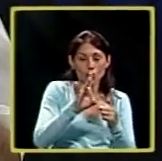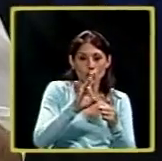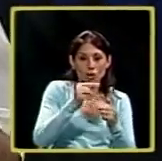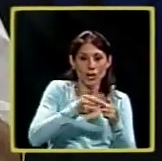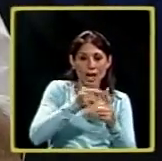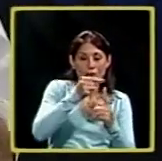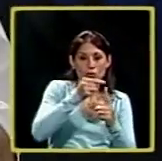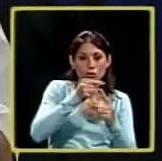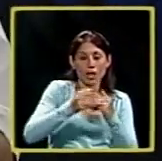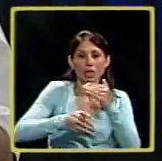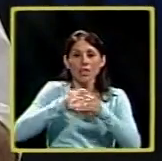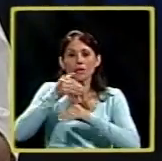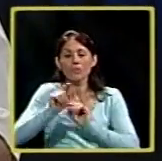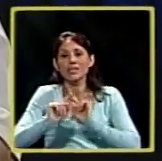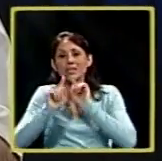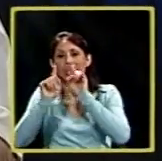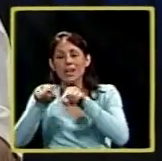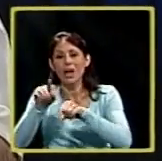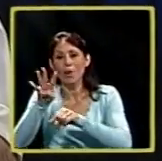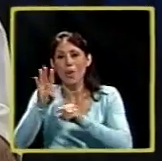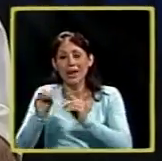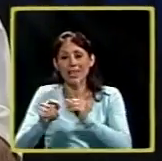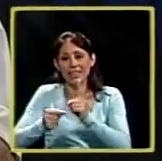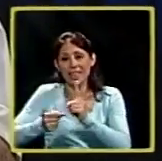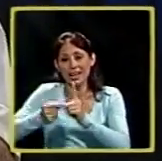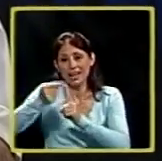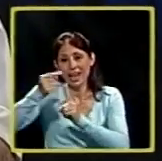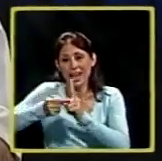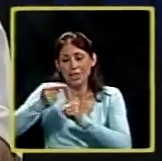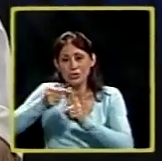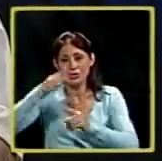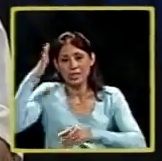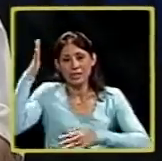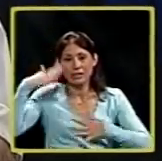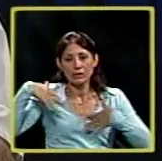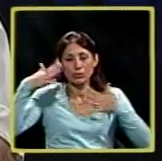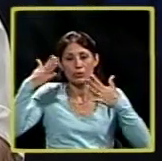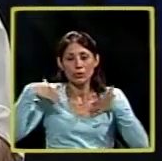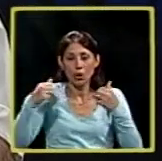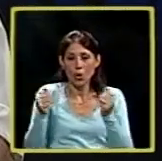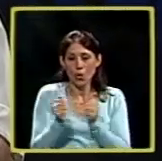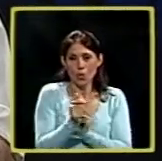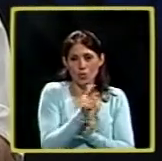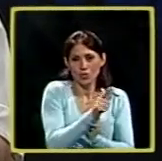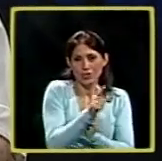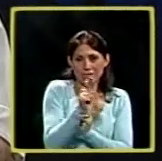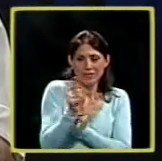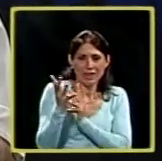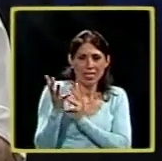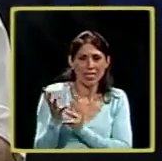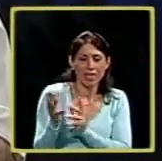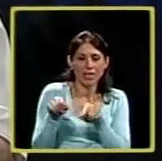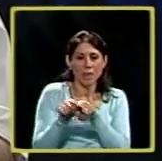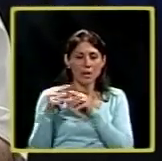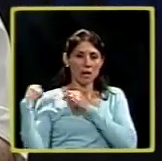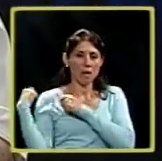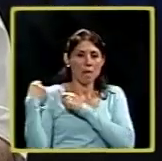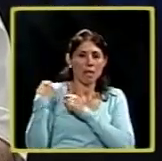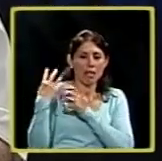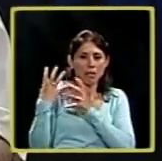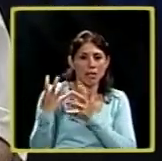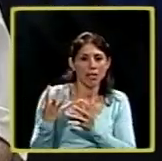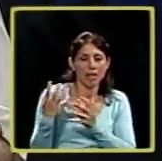una mochila que pesa 16 kilos y un rifle que pesa 8 kilos, pues es obvio de que el